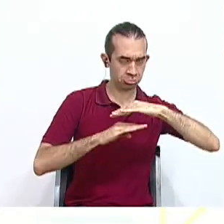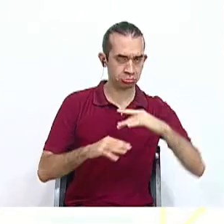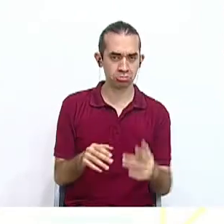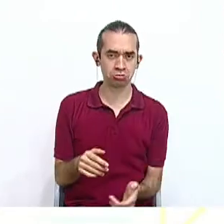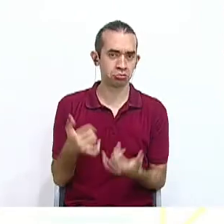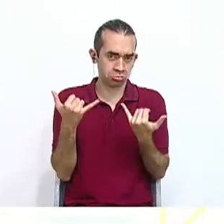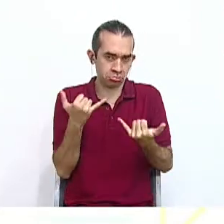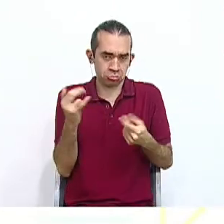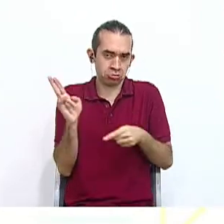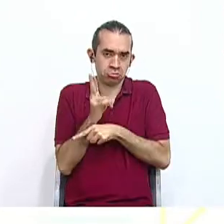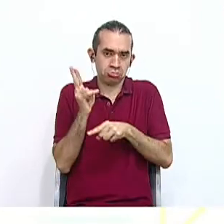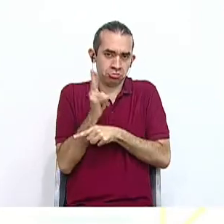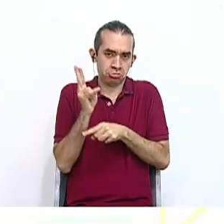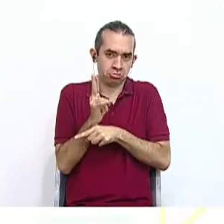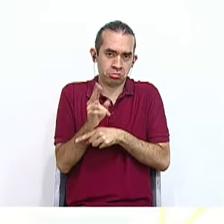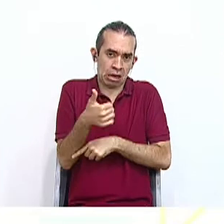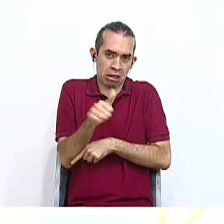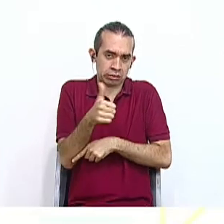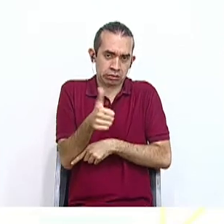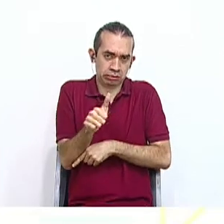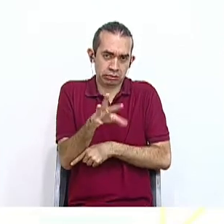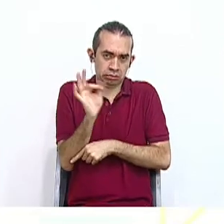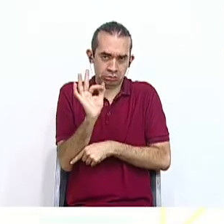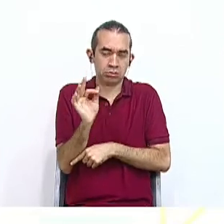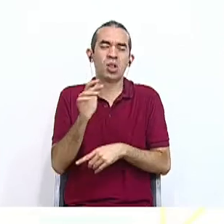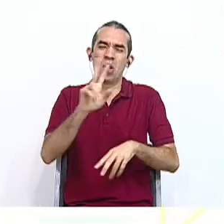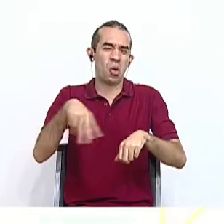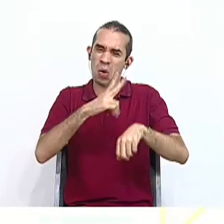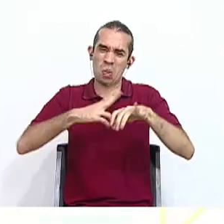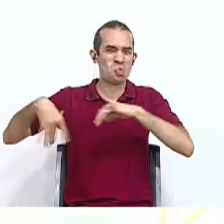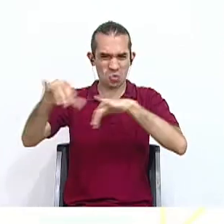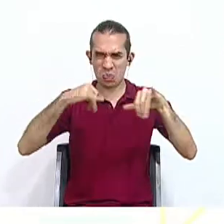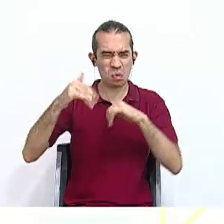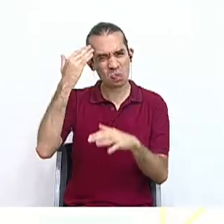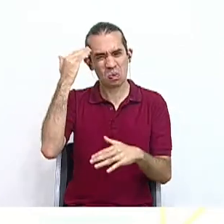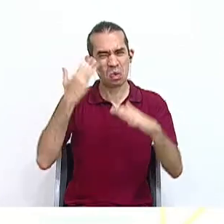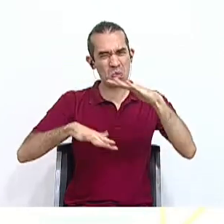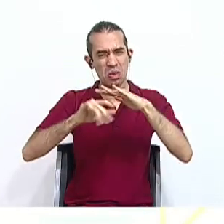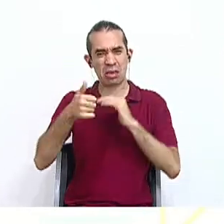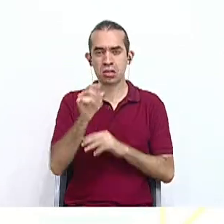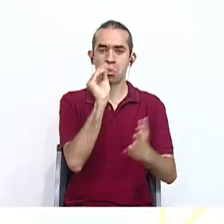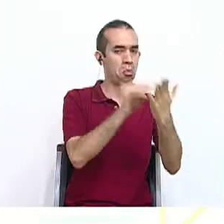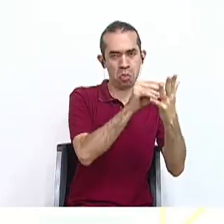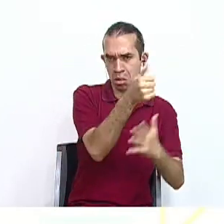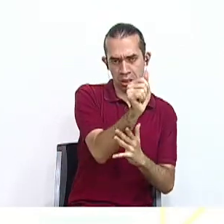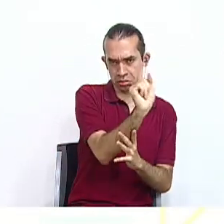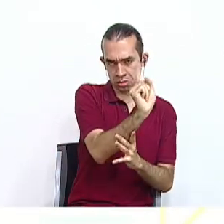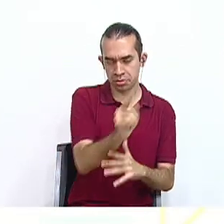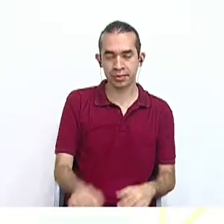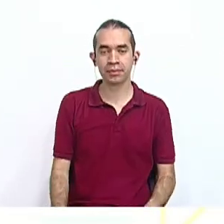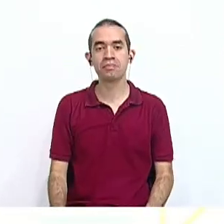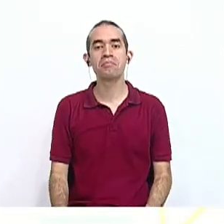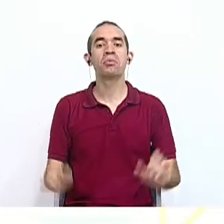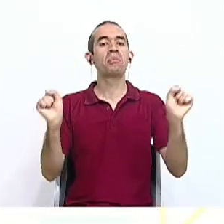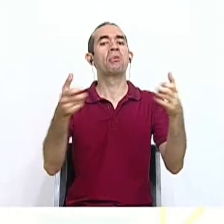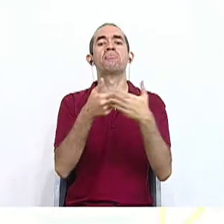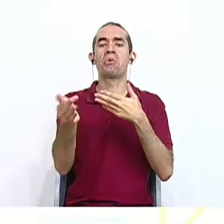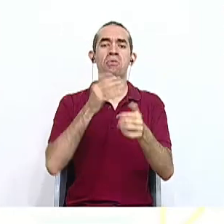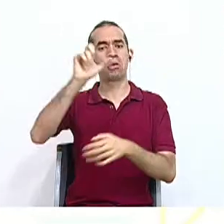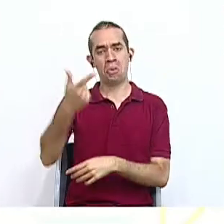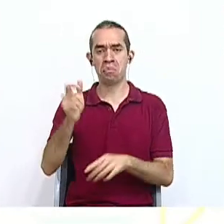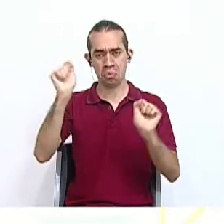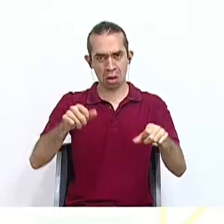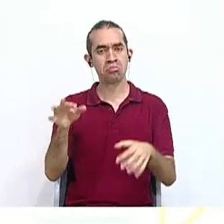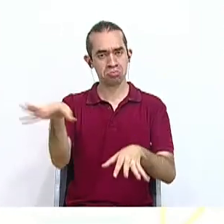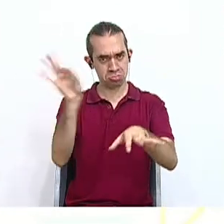caso, utilizamos logaritmo decimal, logaritmo común. Recuerdan que la base es 10, pero podemos utilizar cualquier logaritmo.